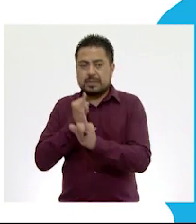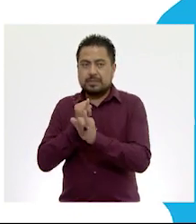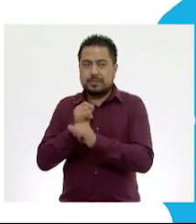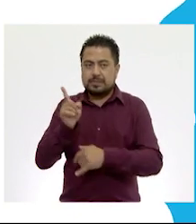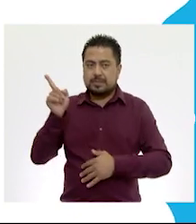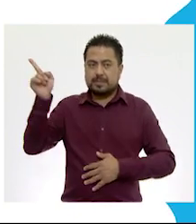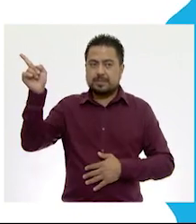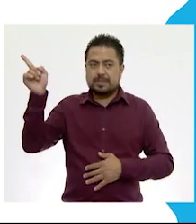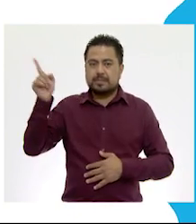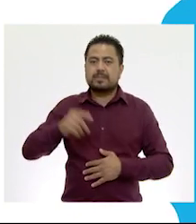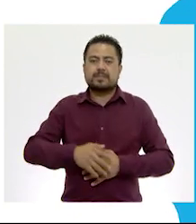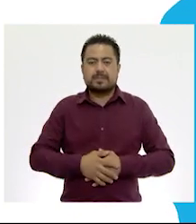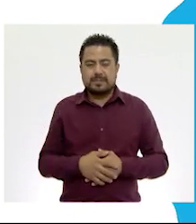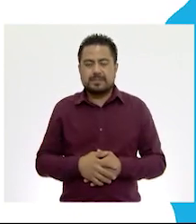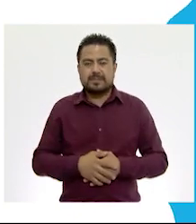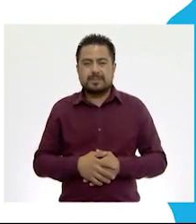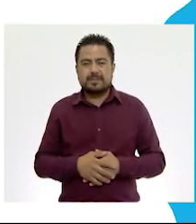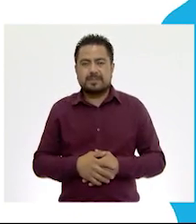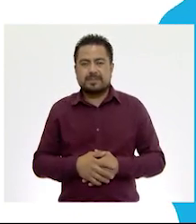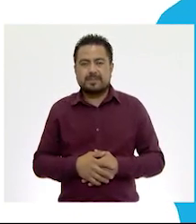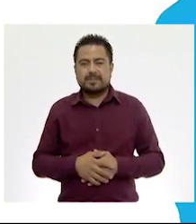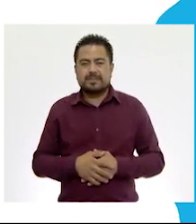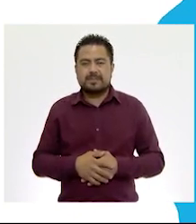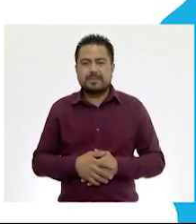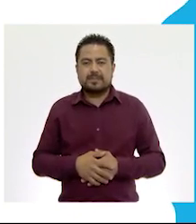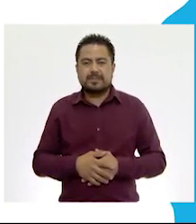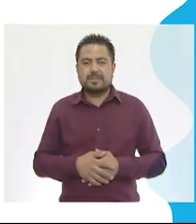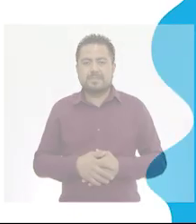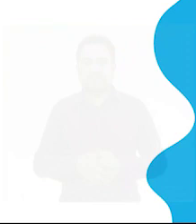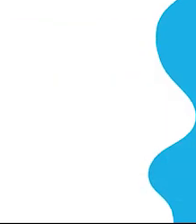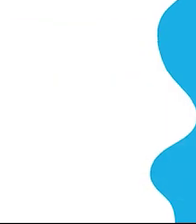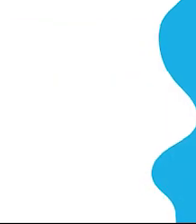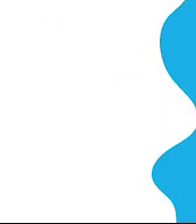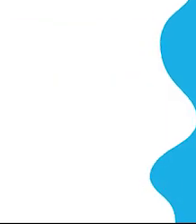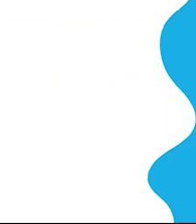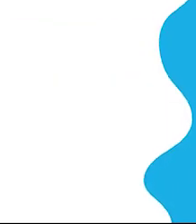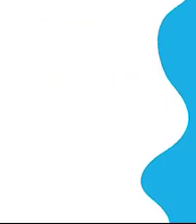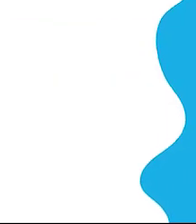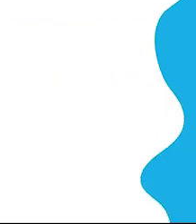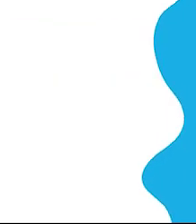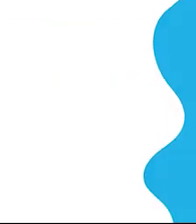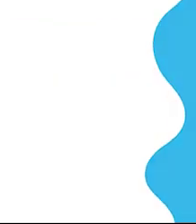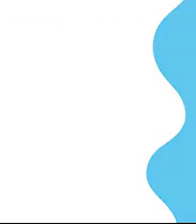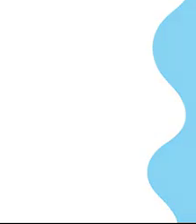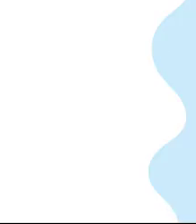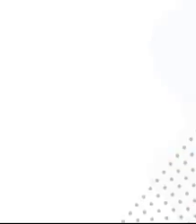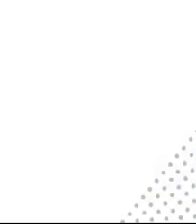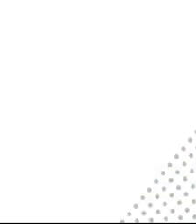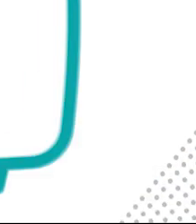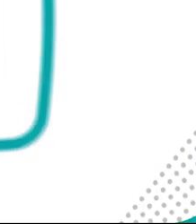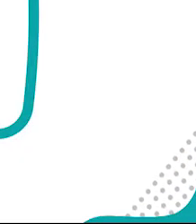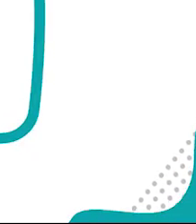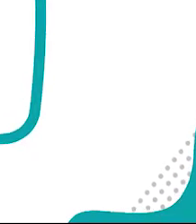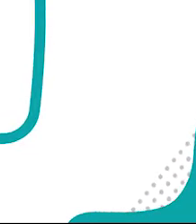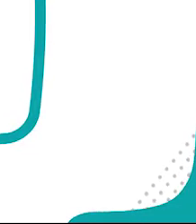siguiente liga: aprendeencasa.cep.gov.mx.